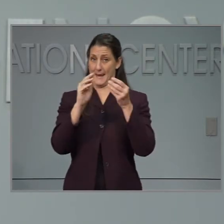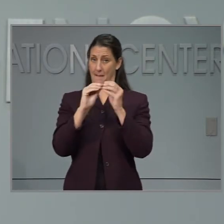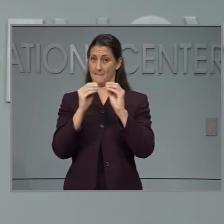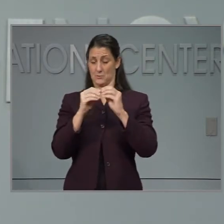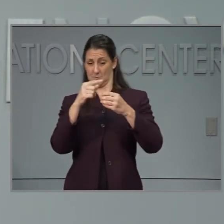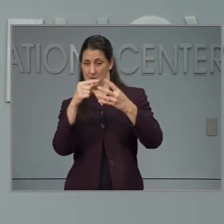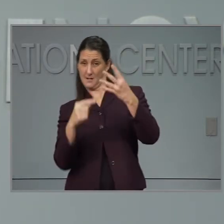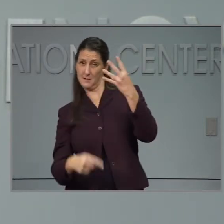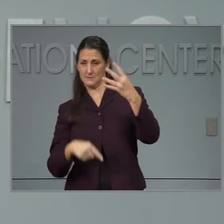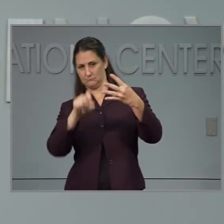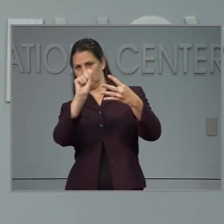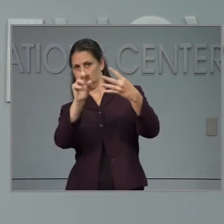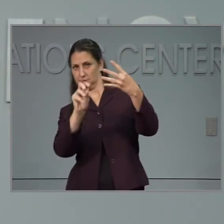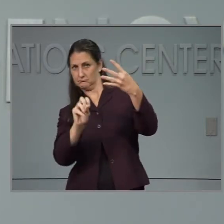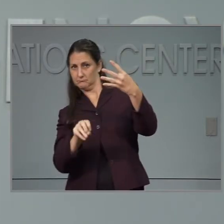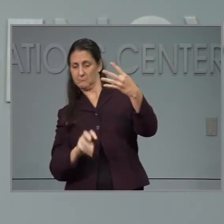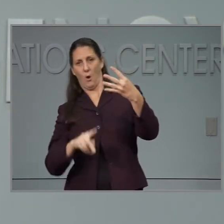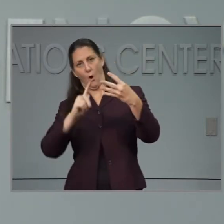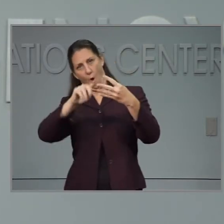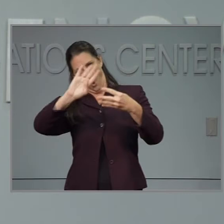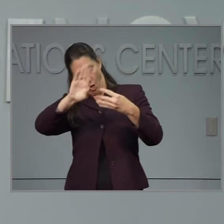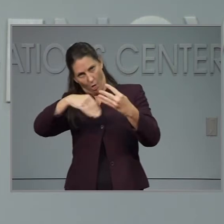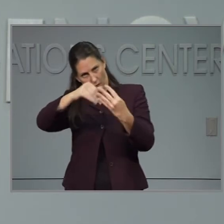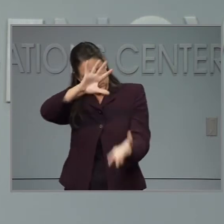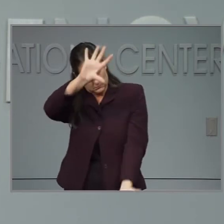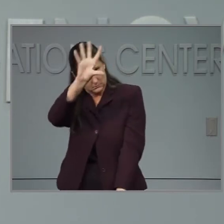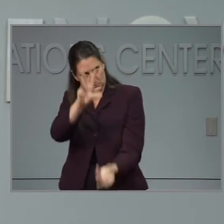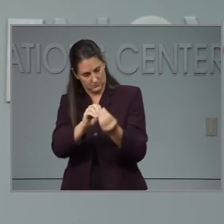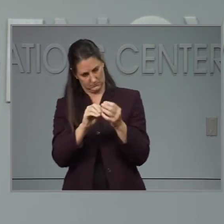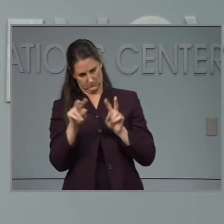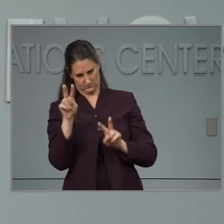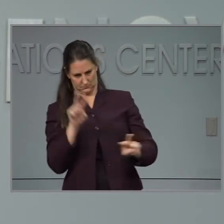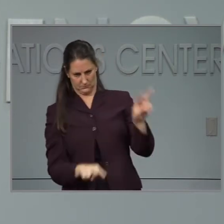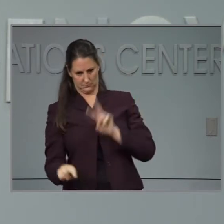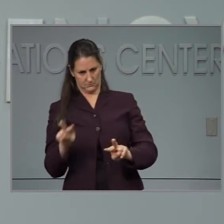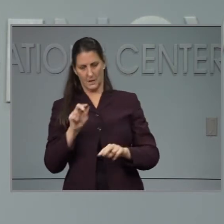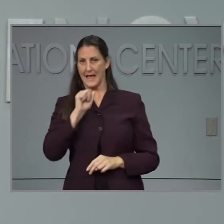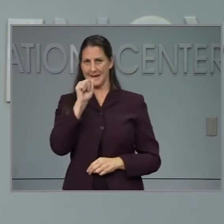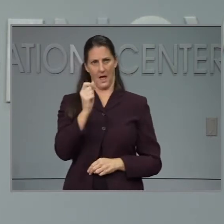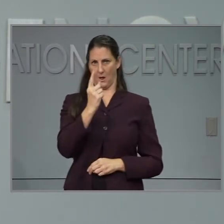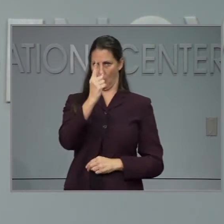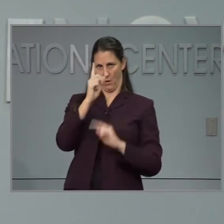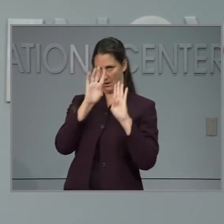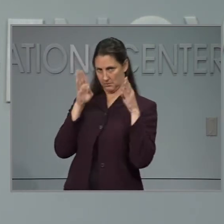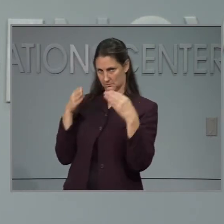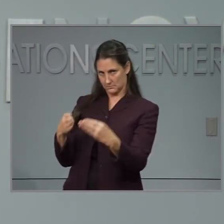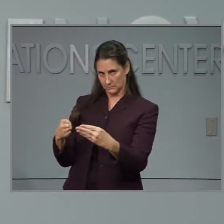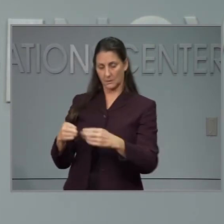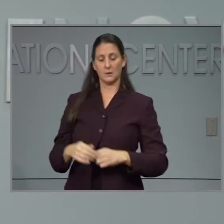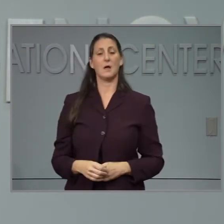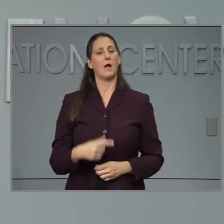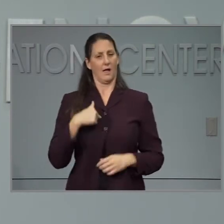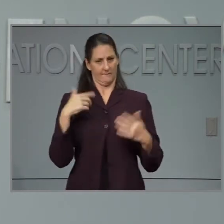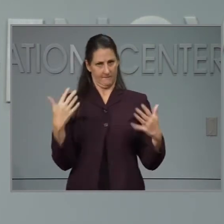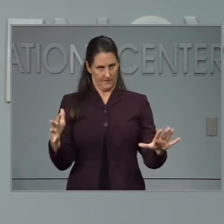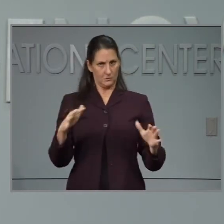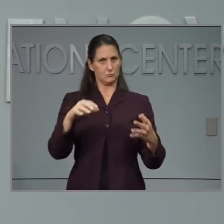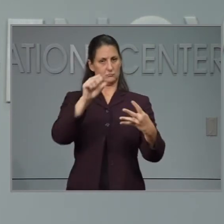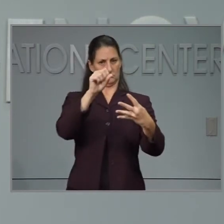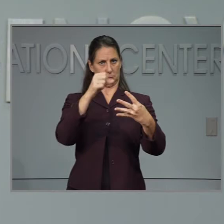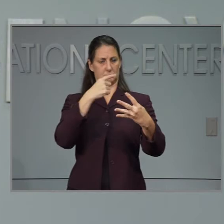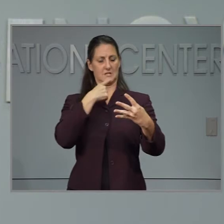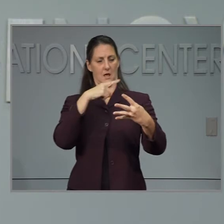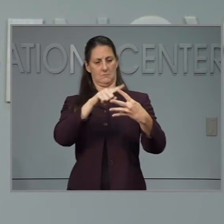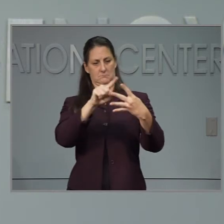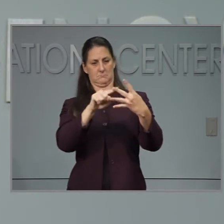que nosotros consideramos al tomar decisiones. Y como yo les dije anteriormente, tenemos 4 métricas y